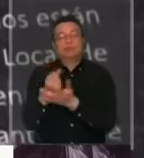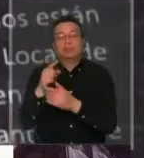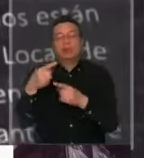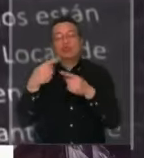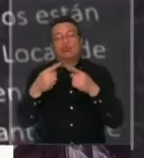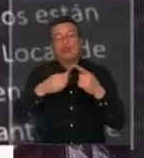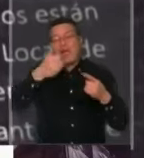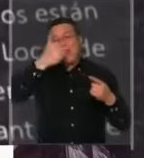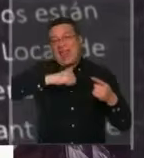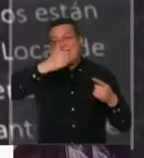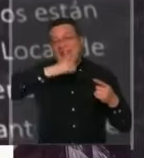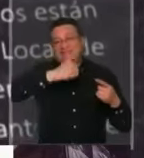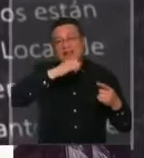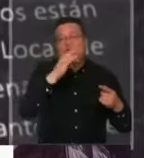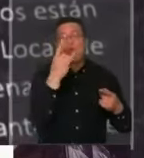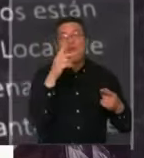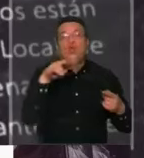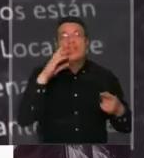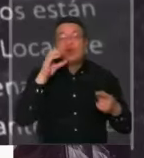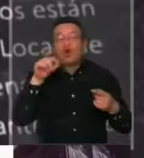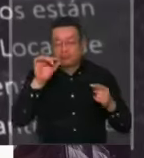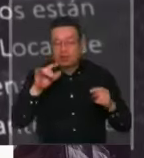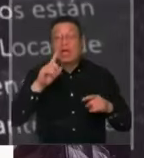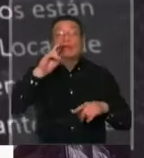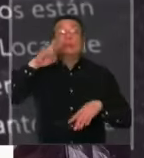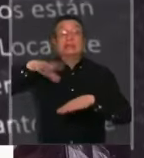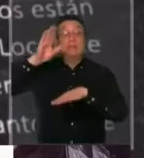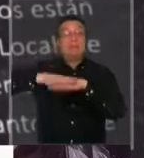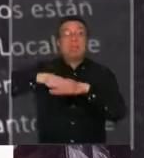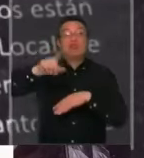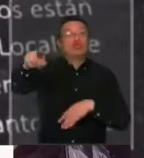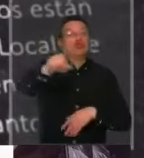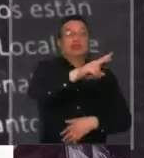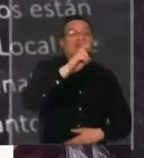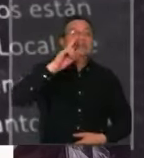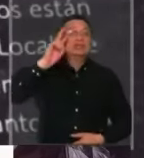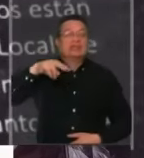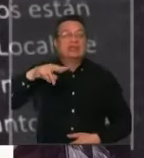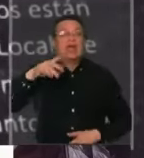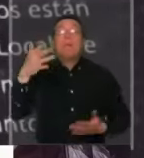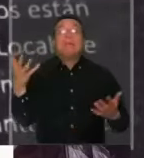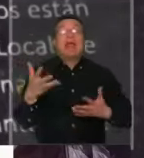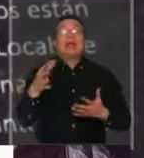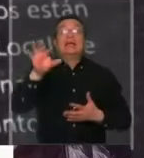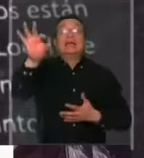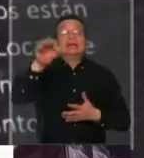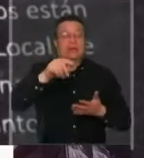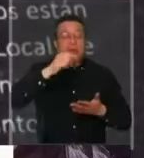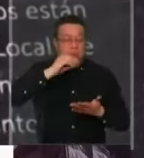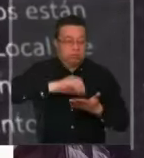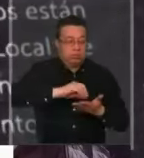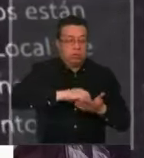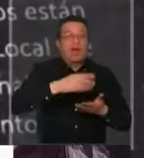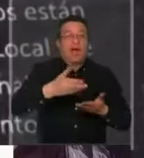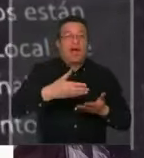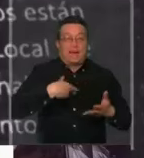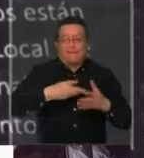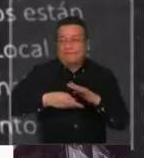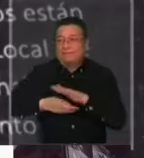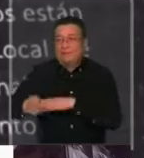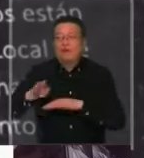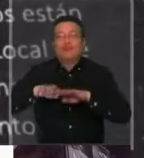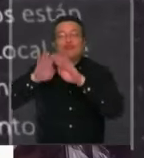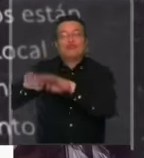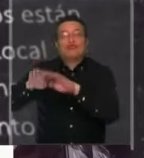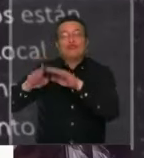claves únicas sin el consentimiento de los titulares de ellas y cuyo objetivo corrupto es la utilización de estas de manera fraudulenta para